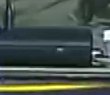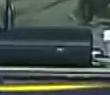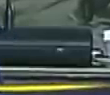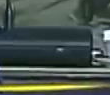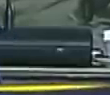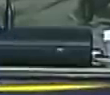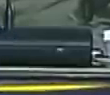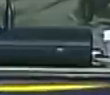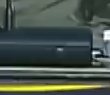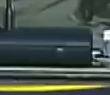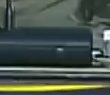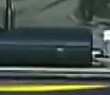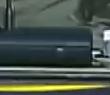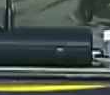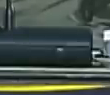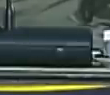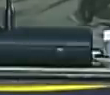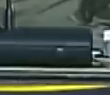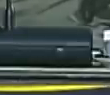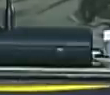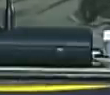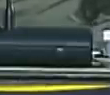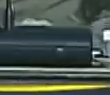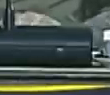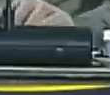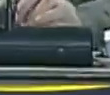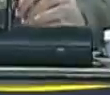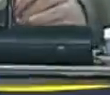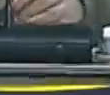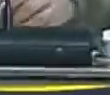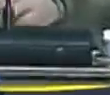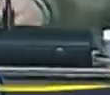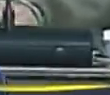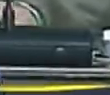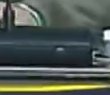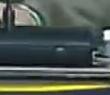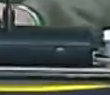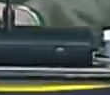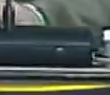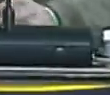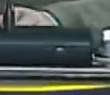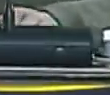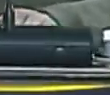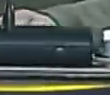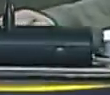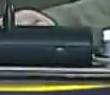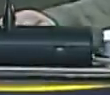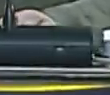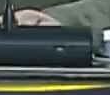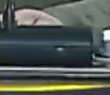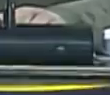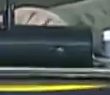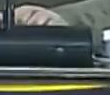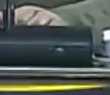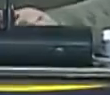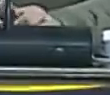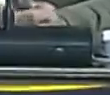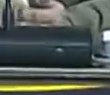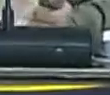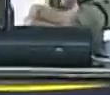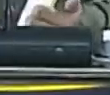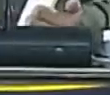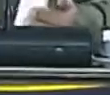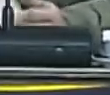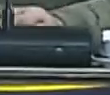el ministro Reverol en Mérida, hicimos un recorrido por los túneles. La oposición se dedicó durante